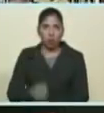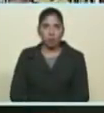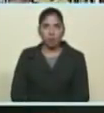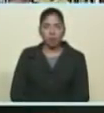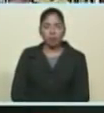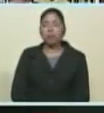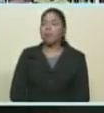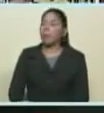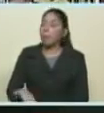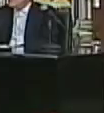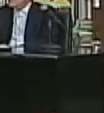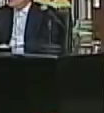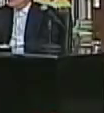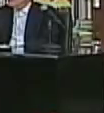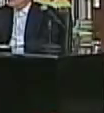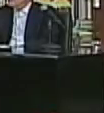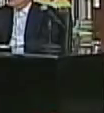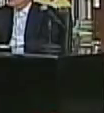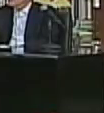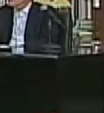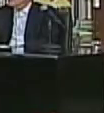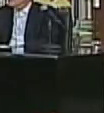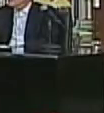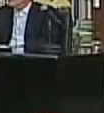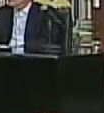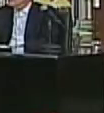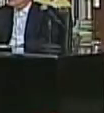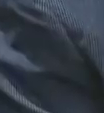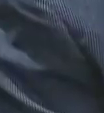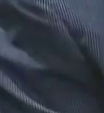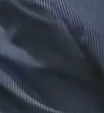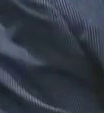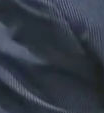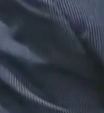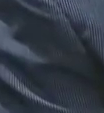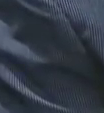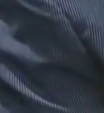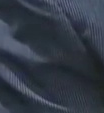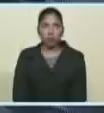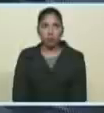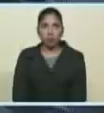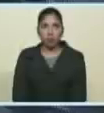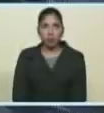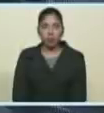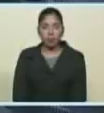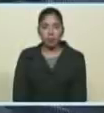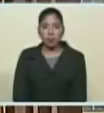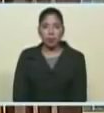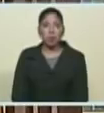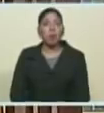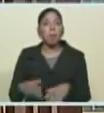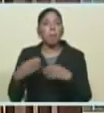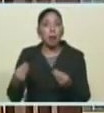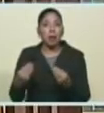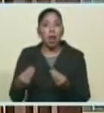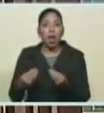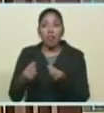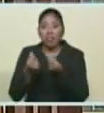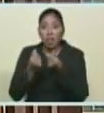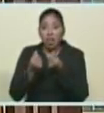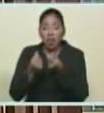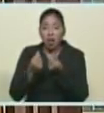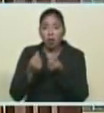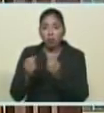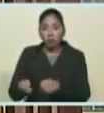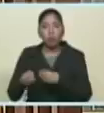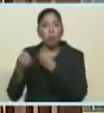Muy importante para ir haciendo todos estos recursos, convertirlos en realidad.